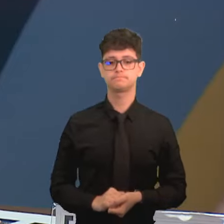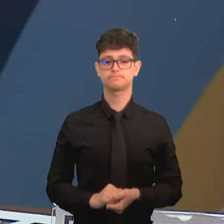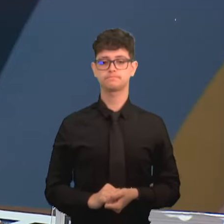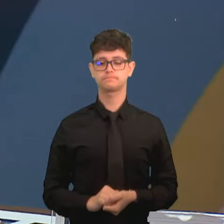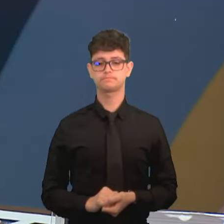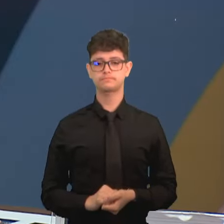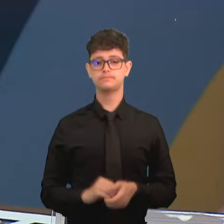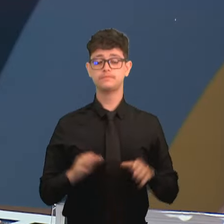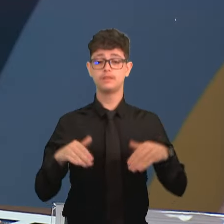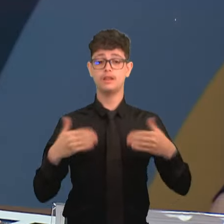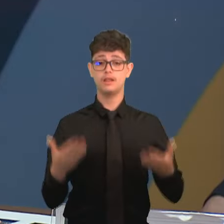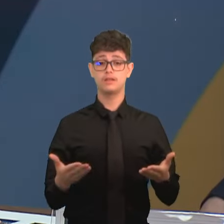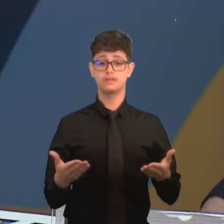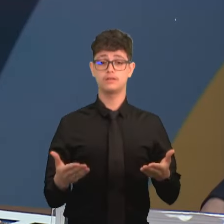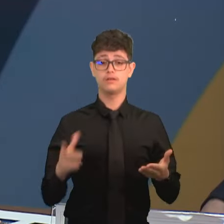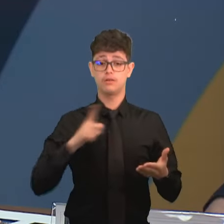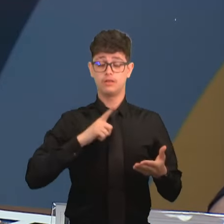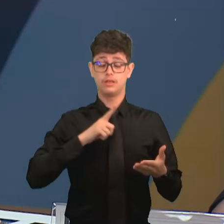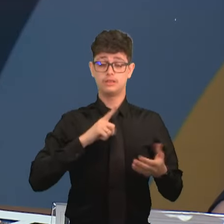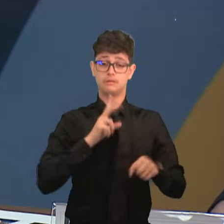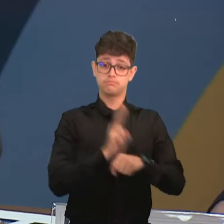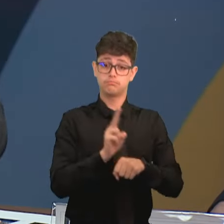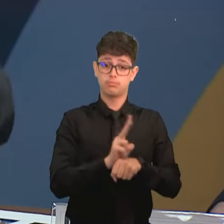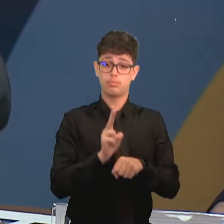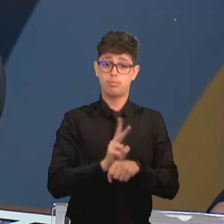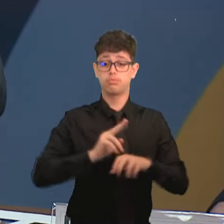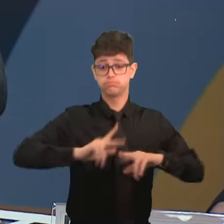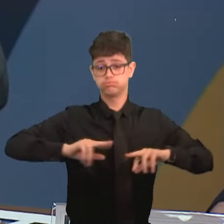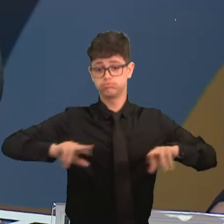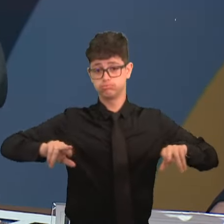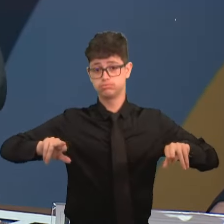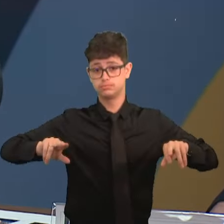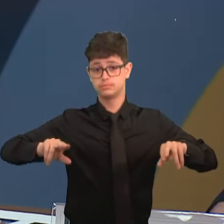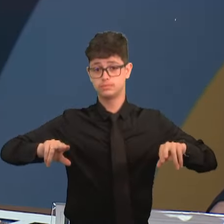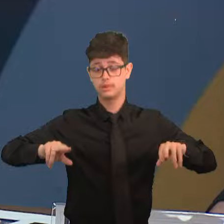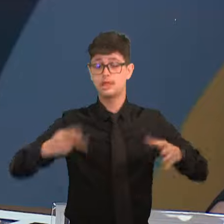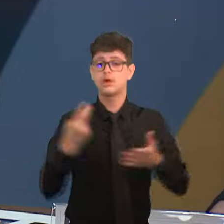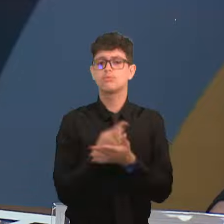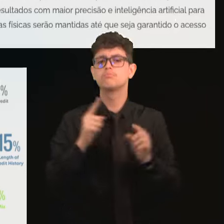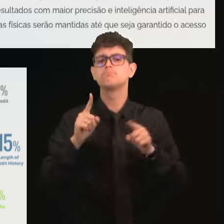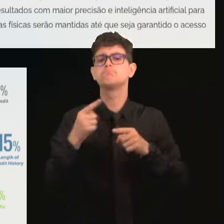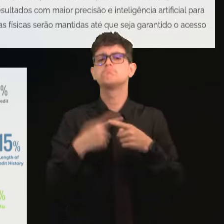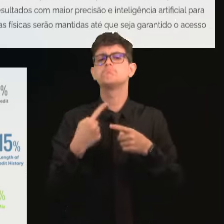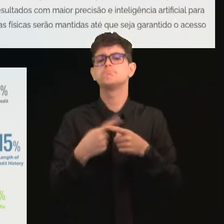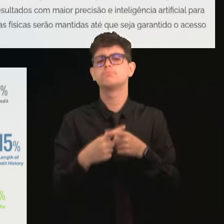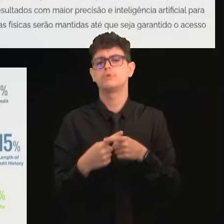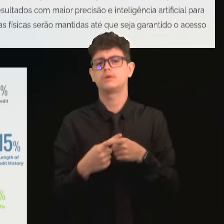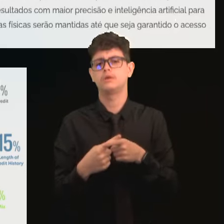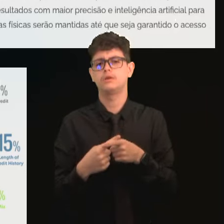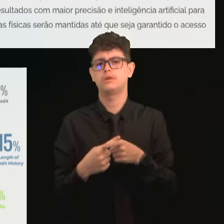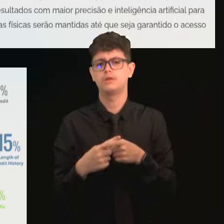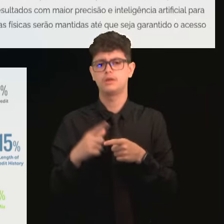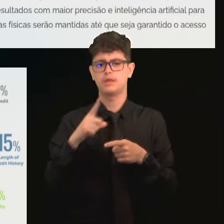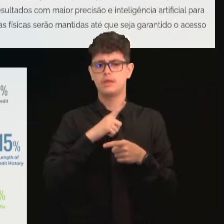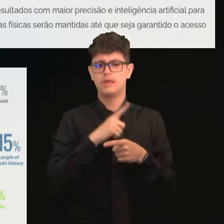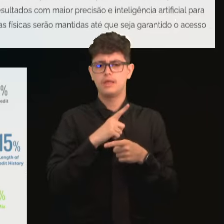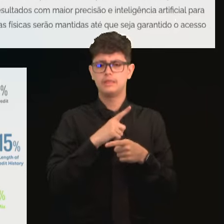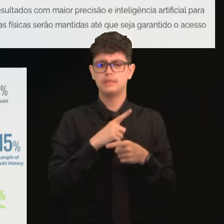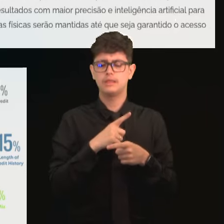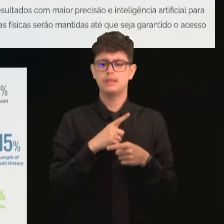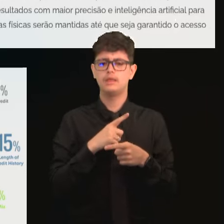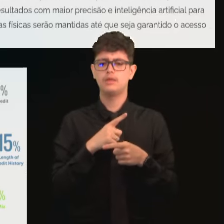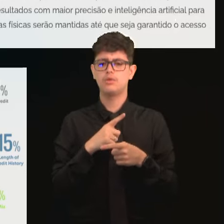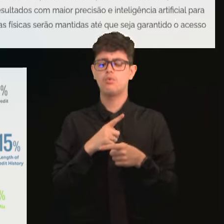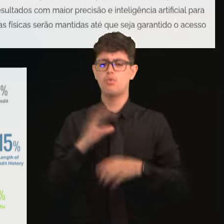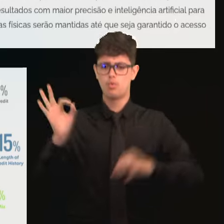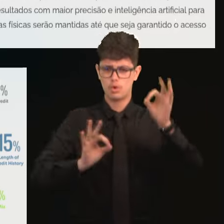Y los impactos de la multiplicidad predictiva son varios. Y eso es algo importante porque ocurre en virtud de esas decisiones silenciosas y no transparentes